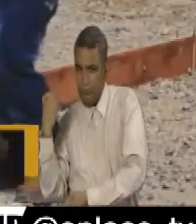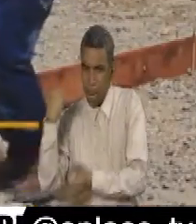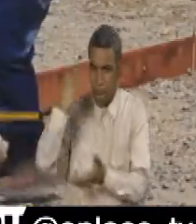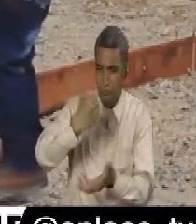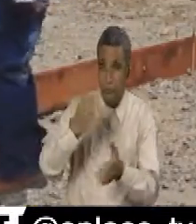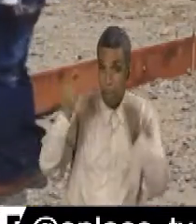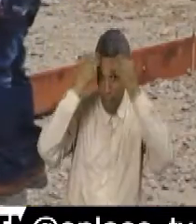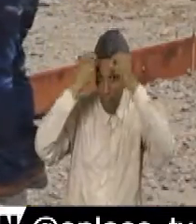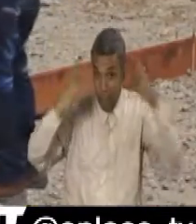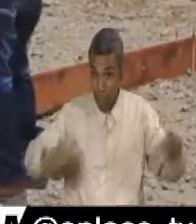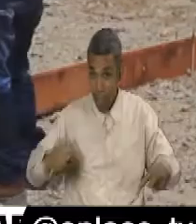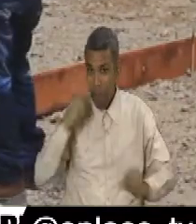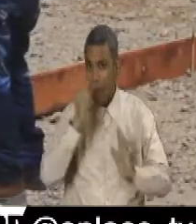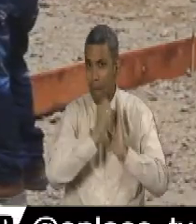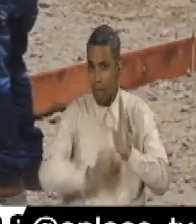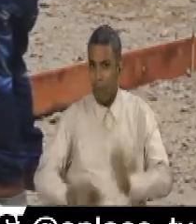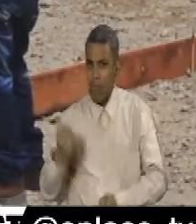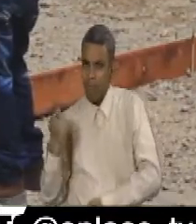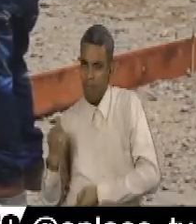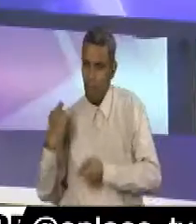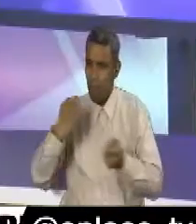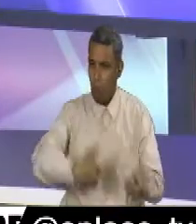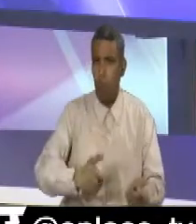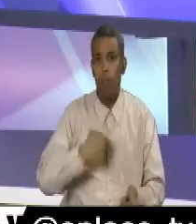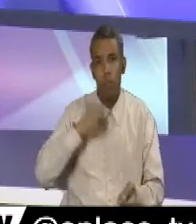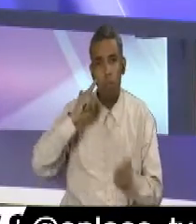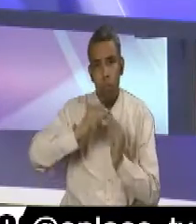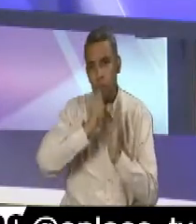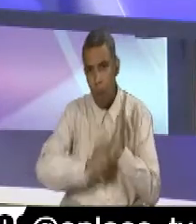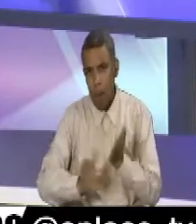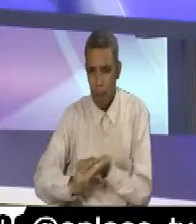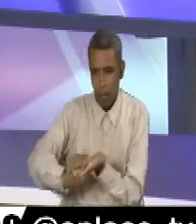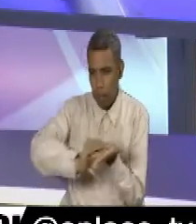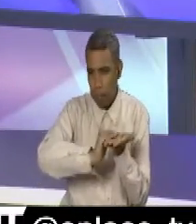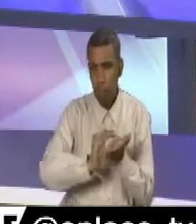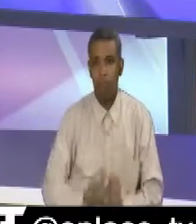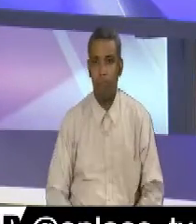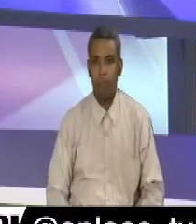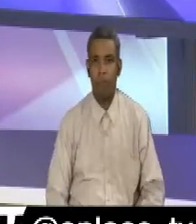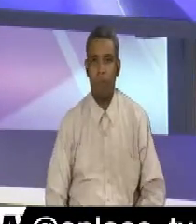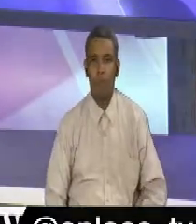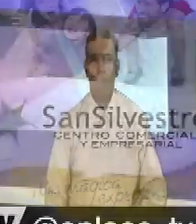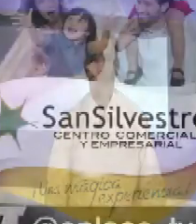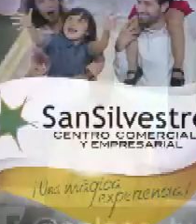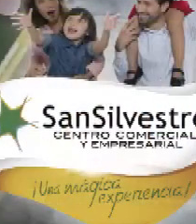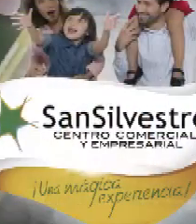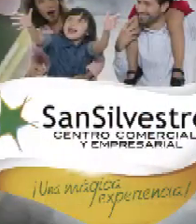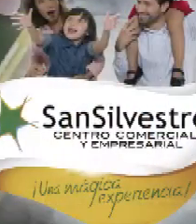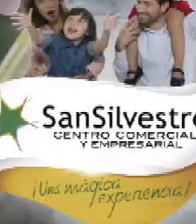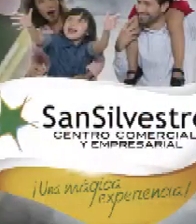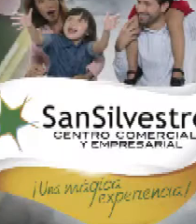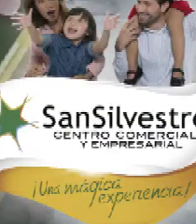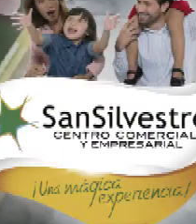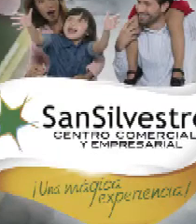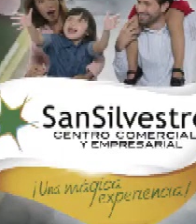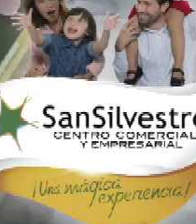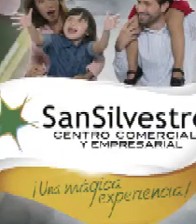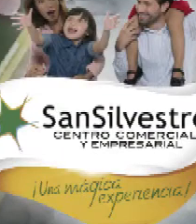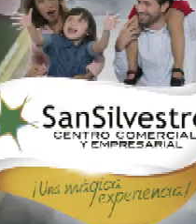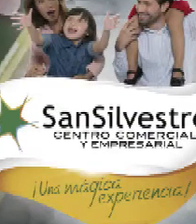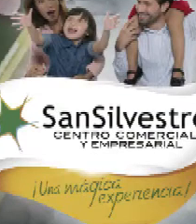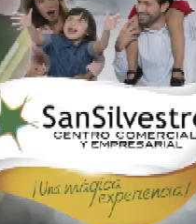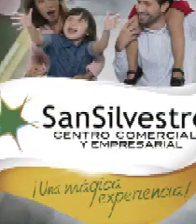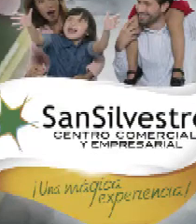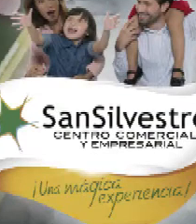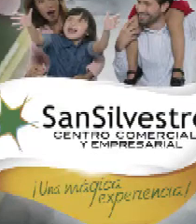aportados por el Sistema General de Regalías. Llegó al Centro Comercial San Silvestre la fábrica, donde podrá construir un mundo lleno